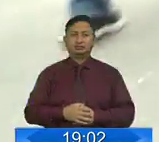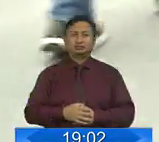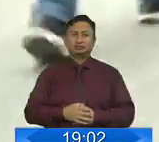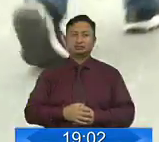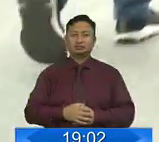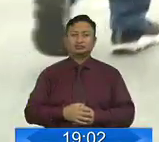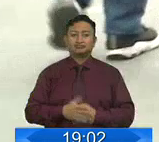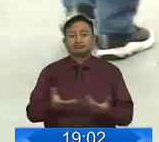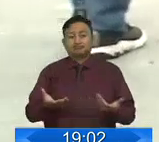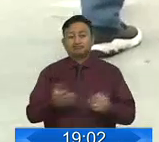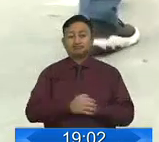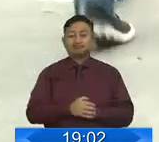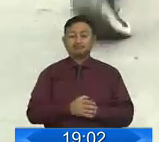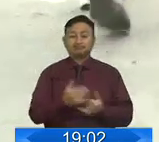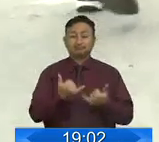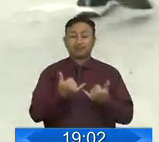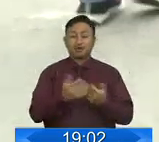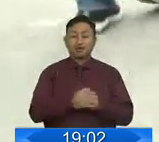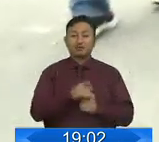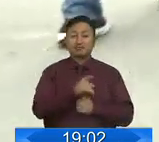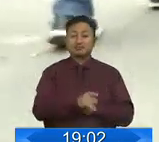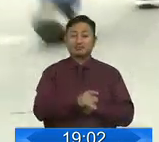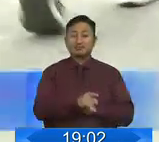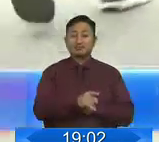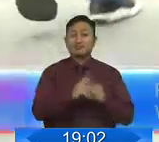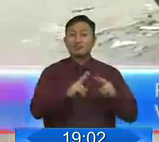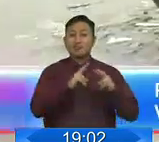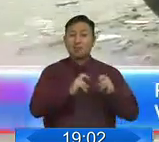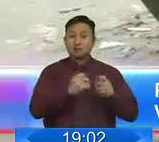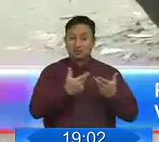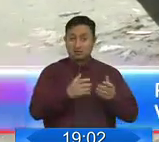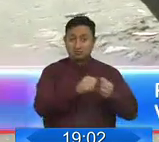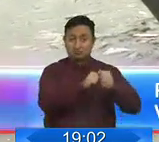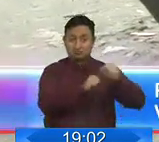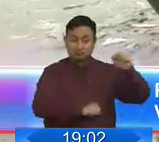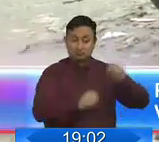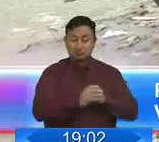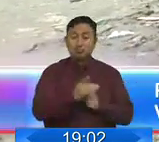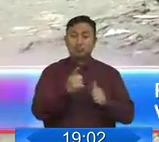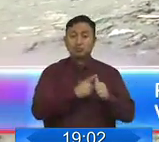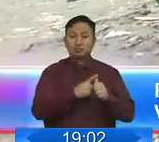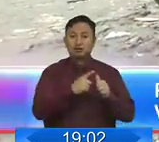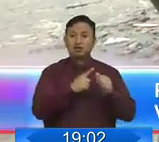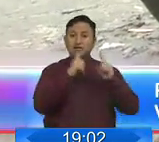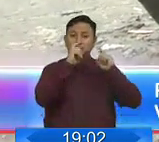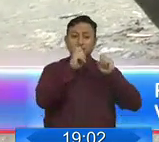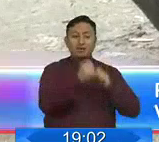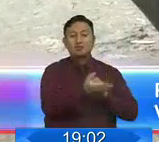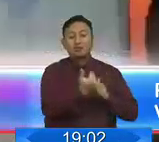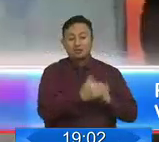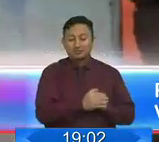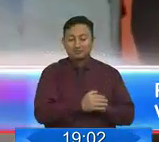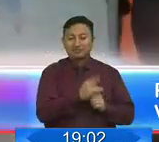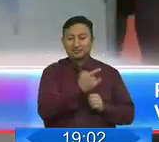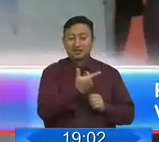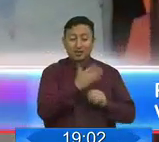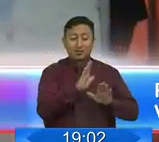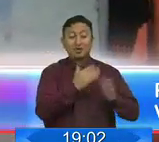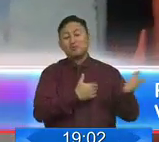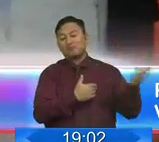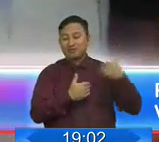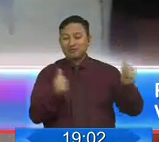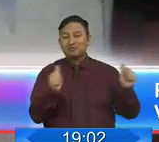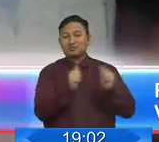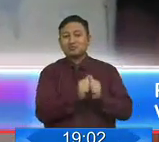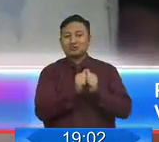Como es costumbre en estos casos, según lo que revelaron las investigaciones, primero las enamoran, luego con falsas promesas y engaños las convencen a salir